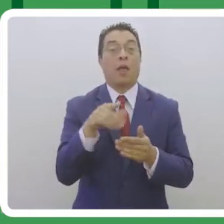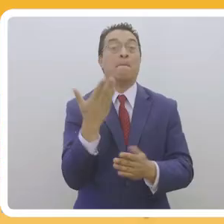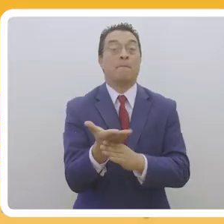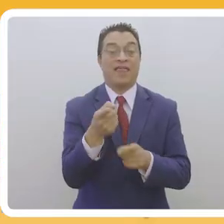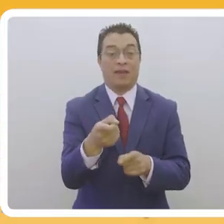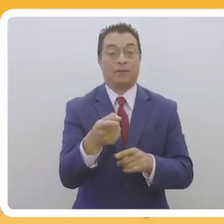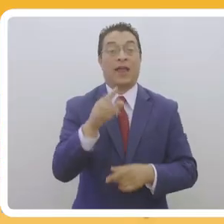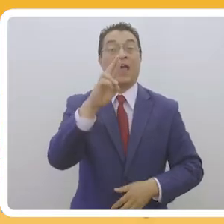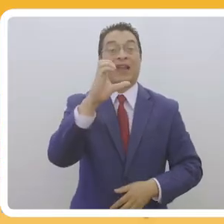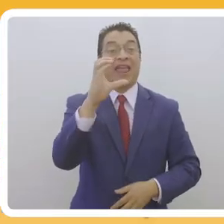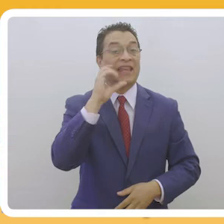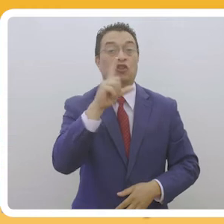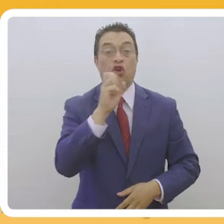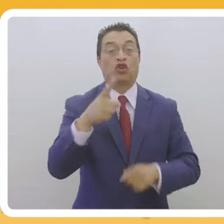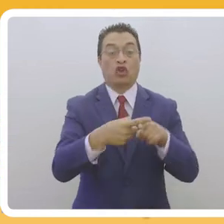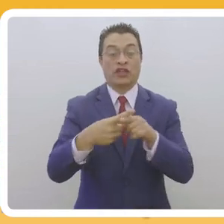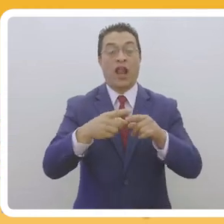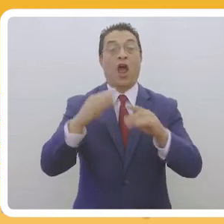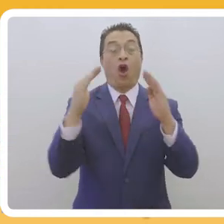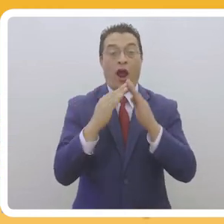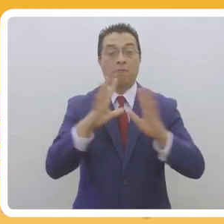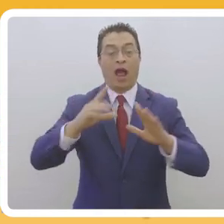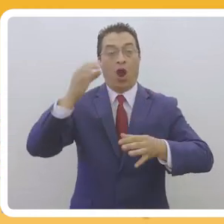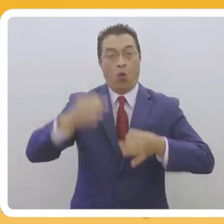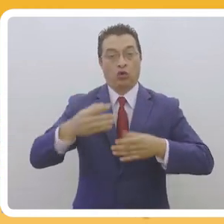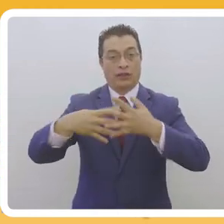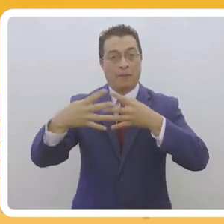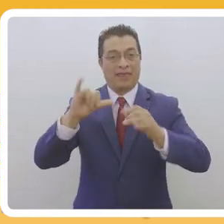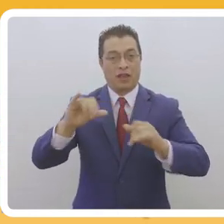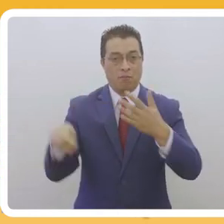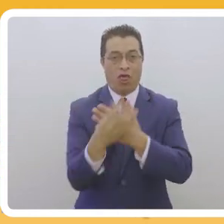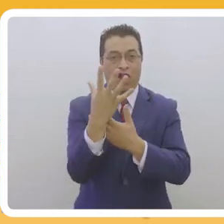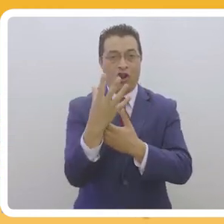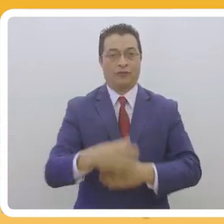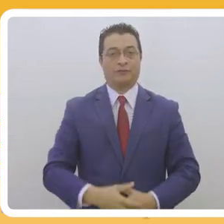corresponda. Registro Social de Hogares, más justo, transparente y moderno.